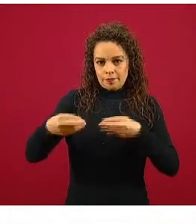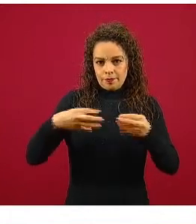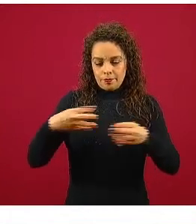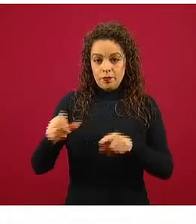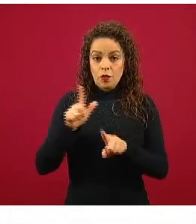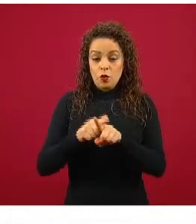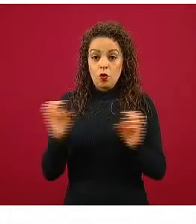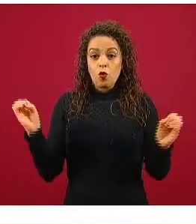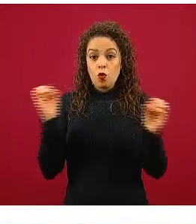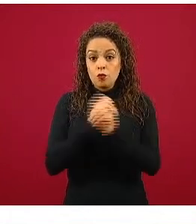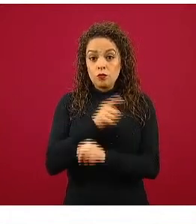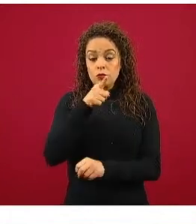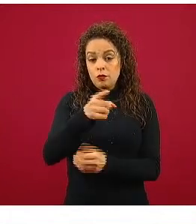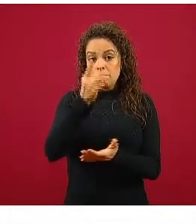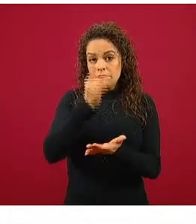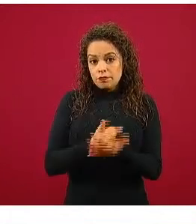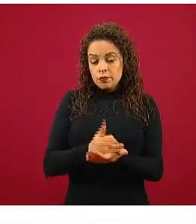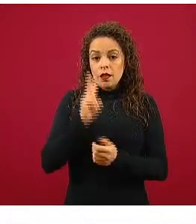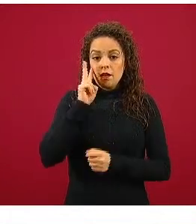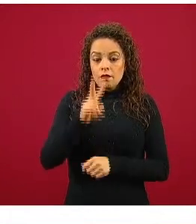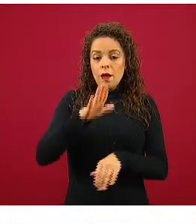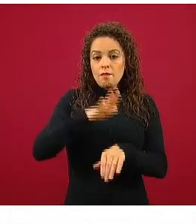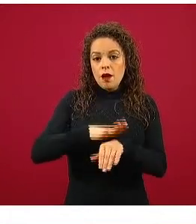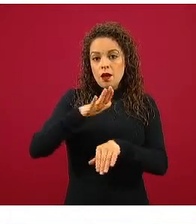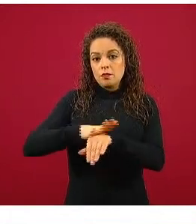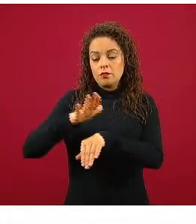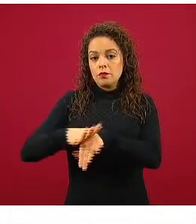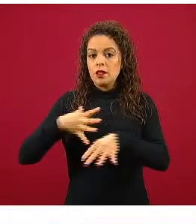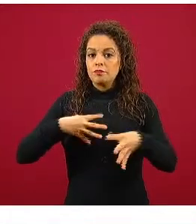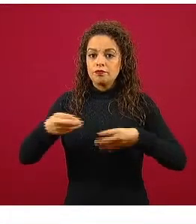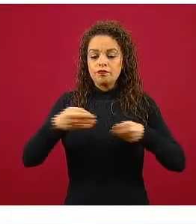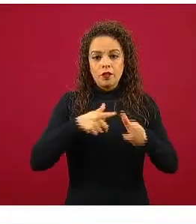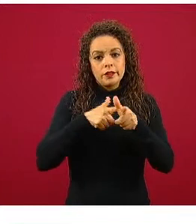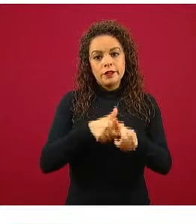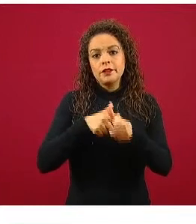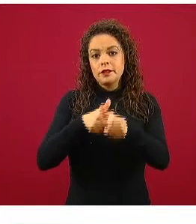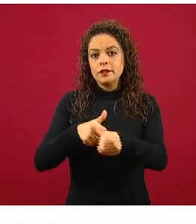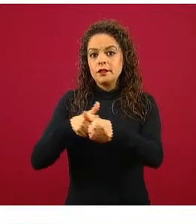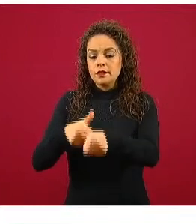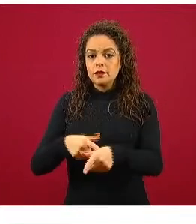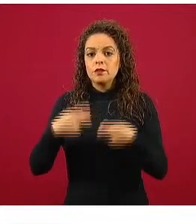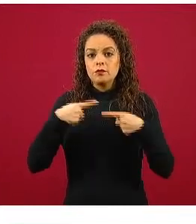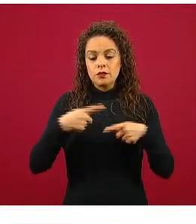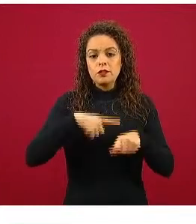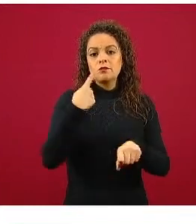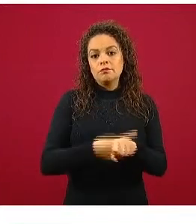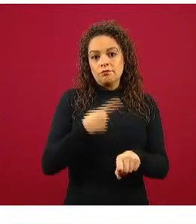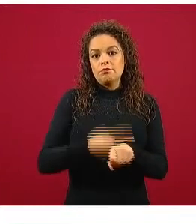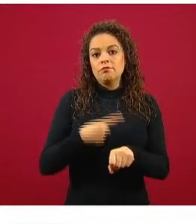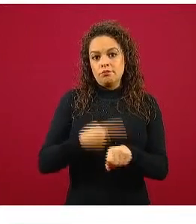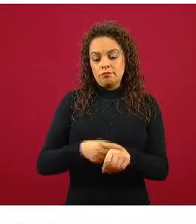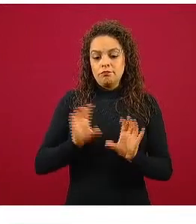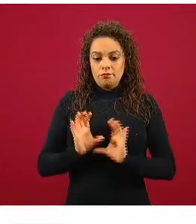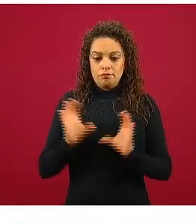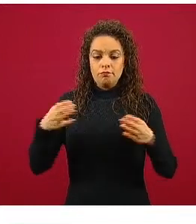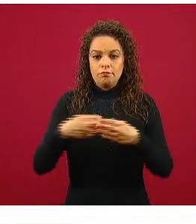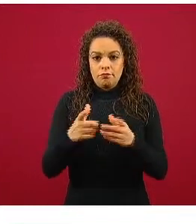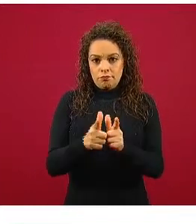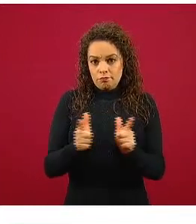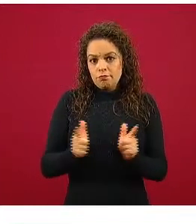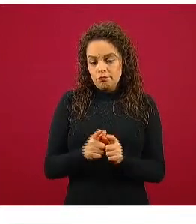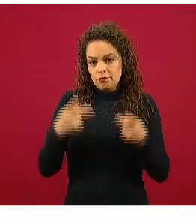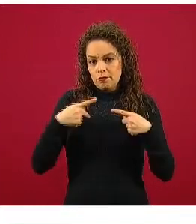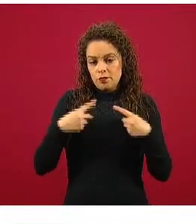nos representa en donde está habiendo mayor transmisión y mayor presencia de casos con una base poblacional, y es precisamente